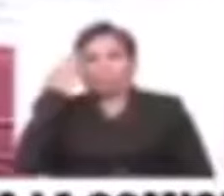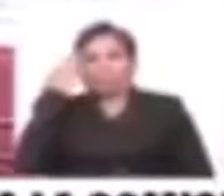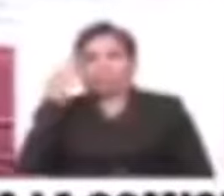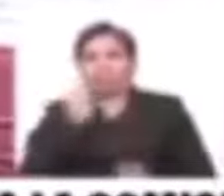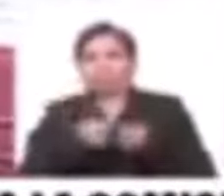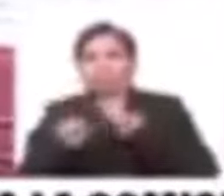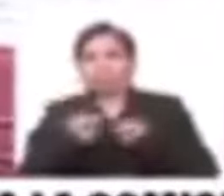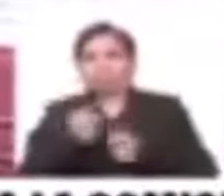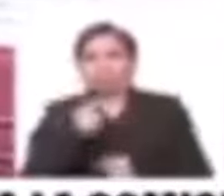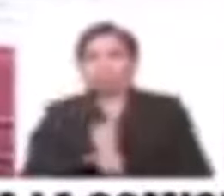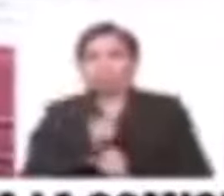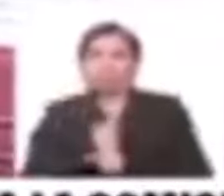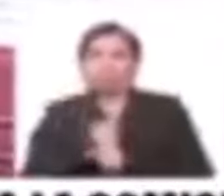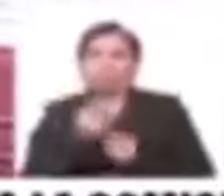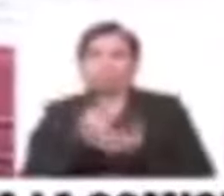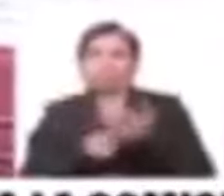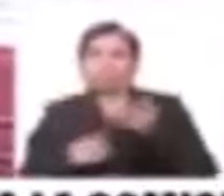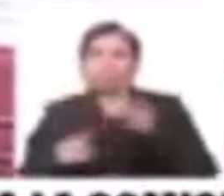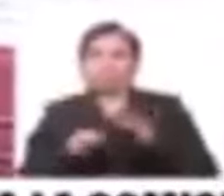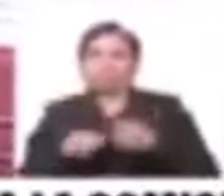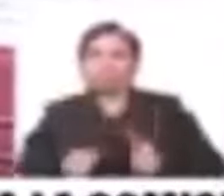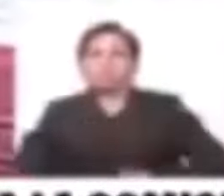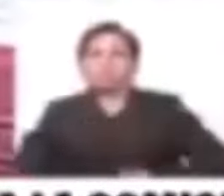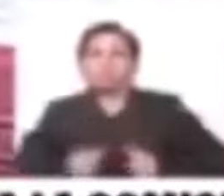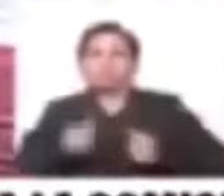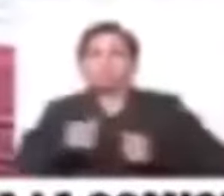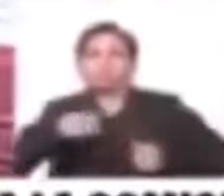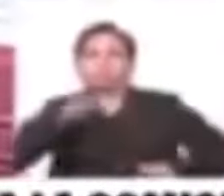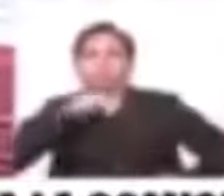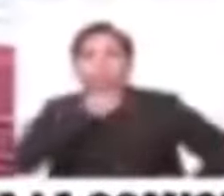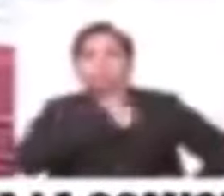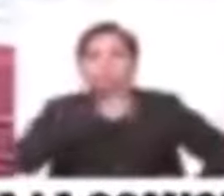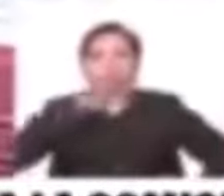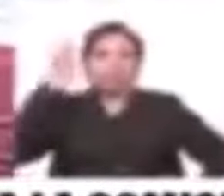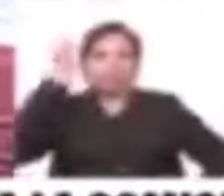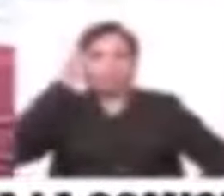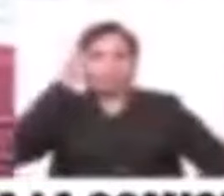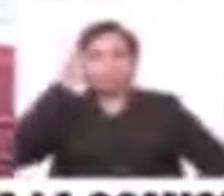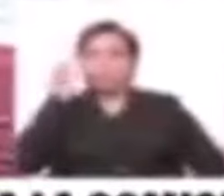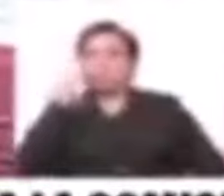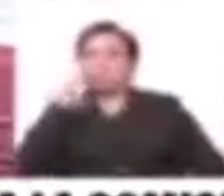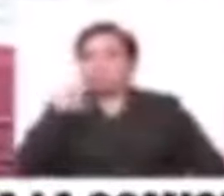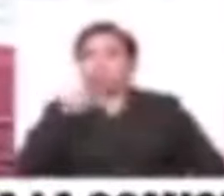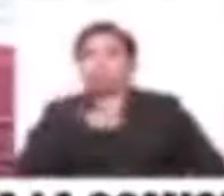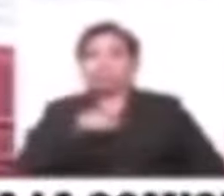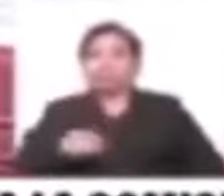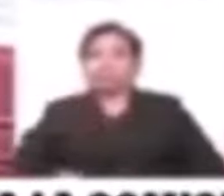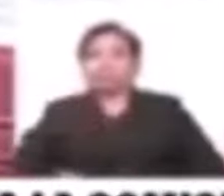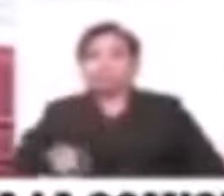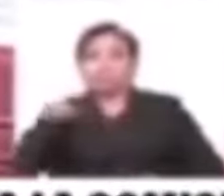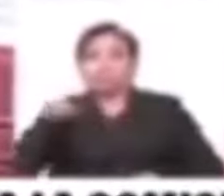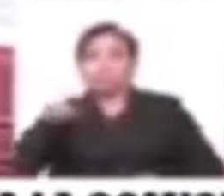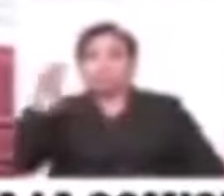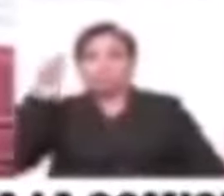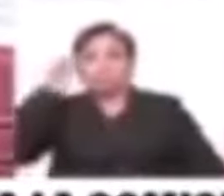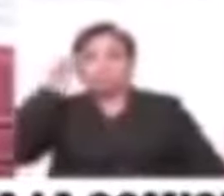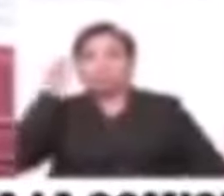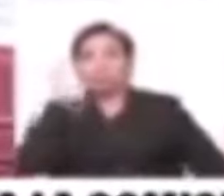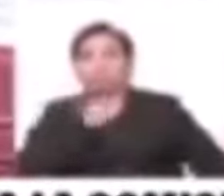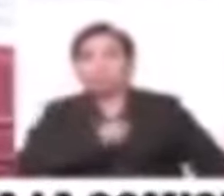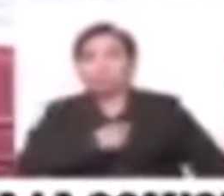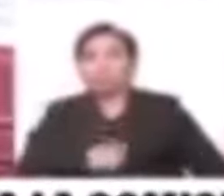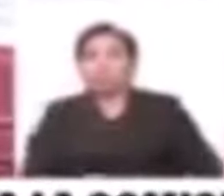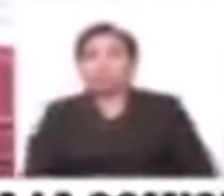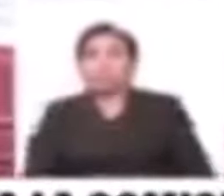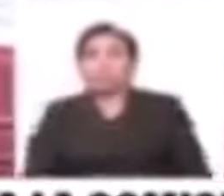funcionamiento de y lo que es la vivencia de la carrera policial. Pero usted es un ministro de procedencia policial.